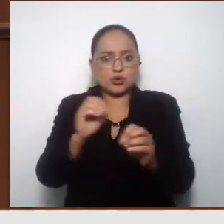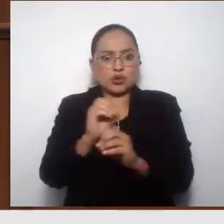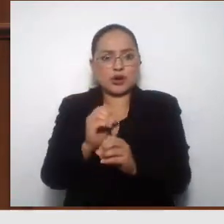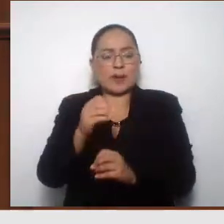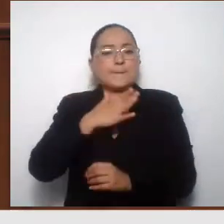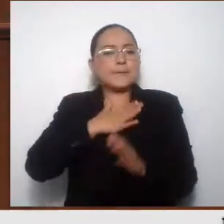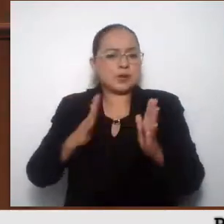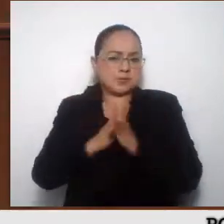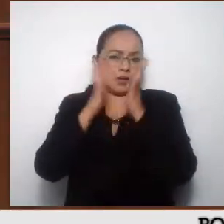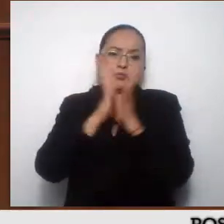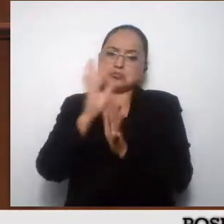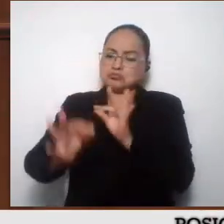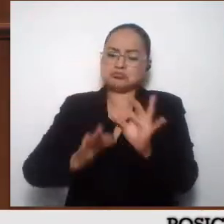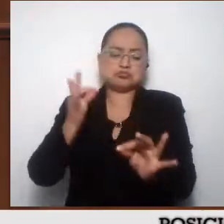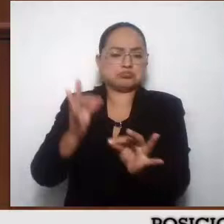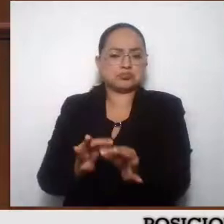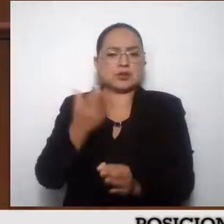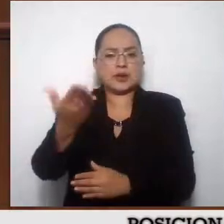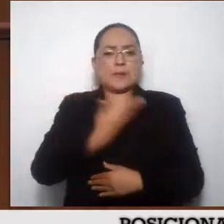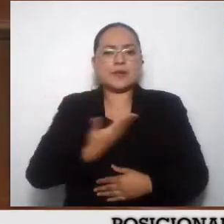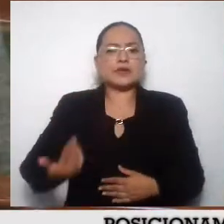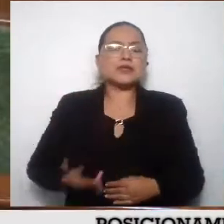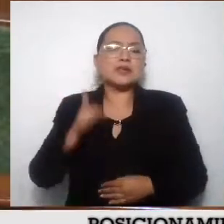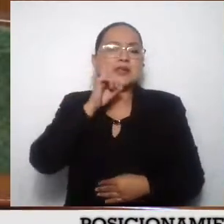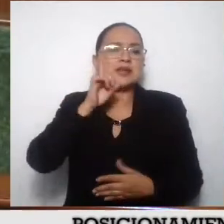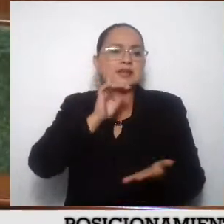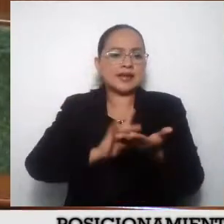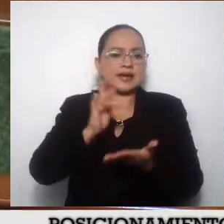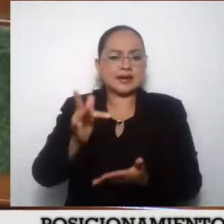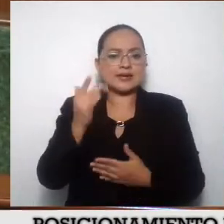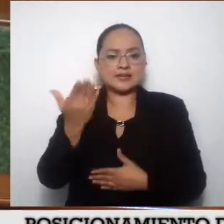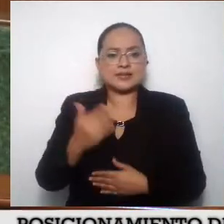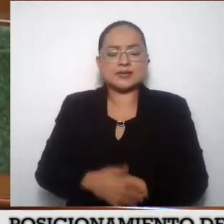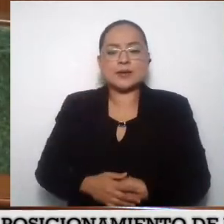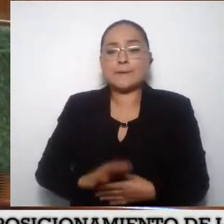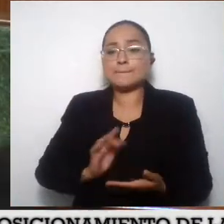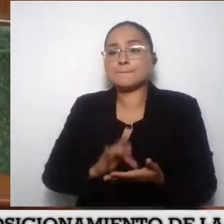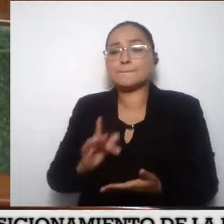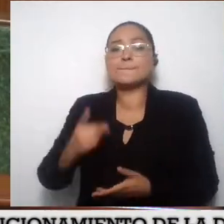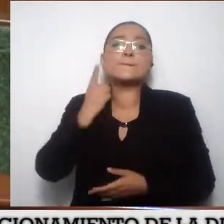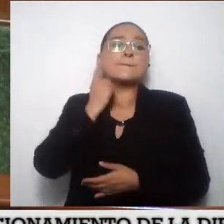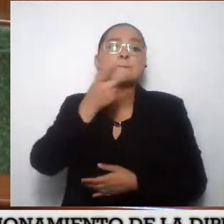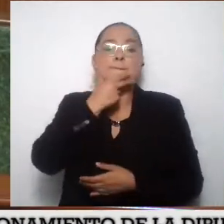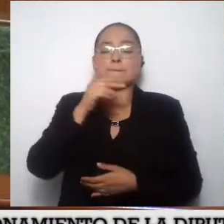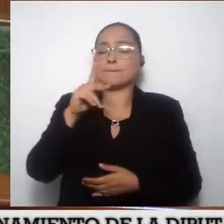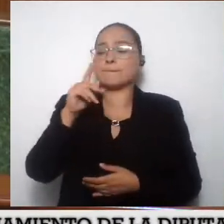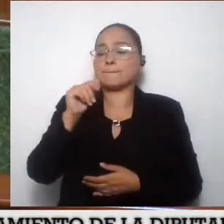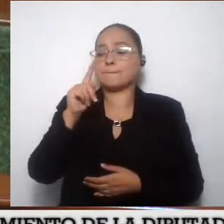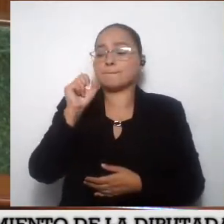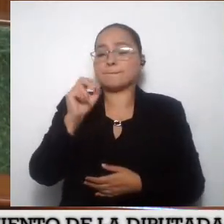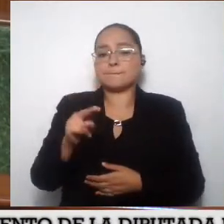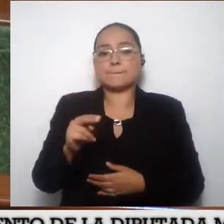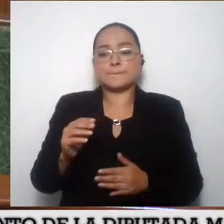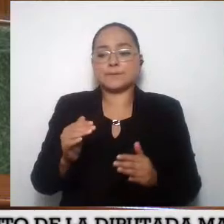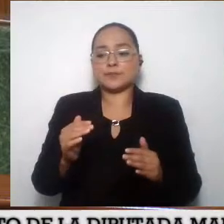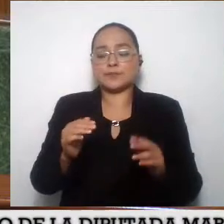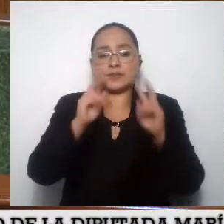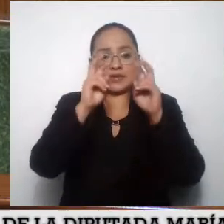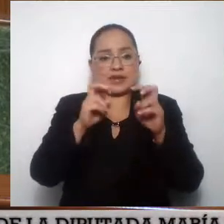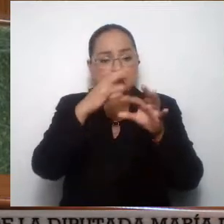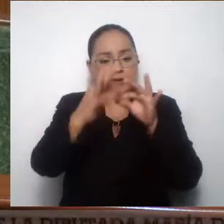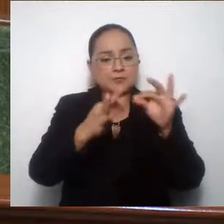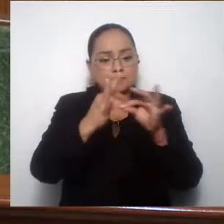participación, diputada presidenta. Muchas gracias. Muchas gracias, diputado Patrón. No habiendo más oradores en este